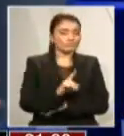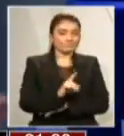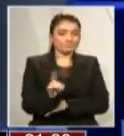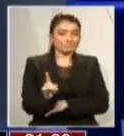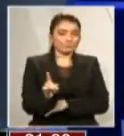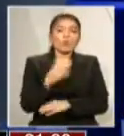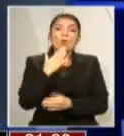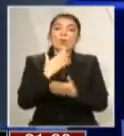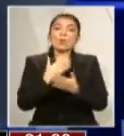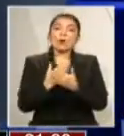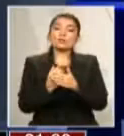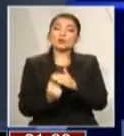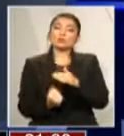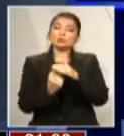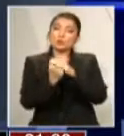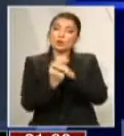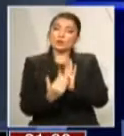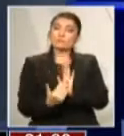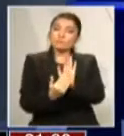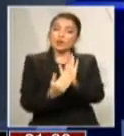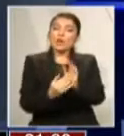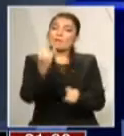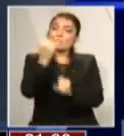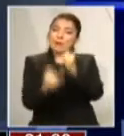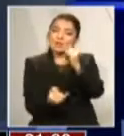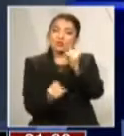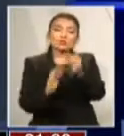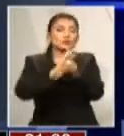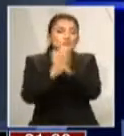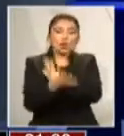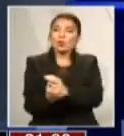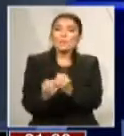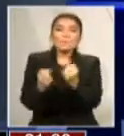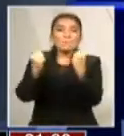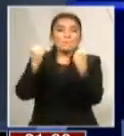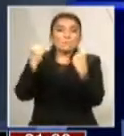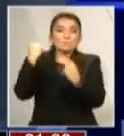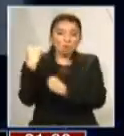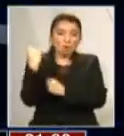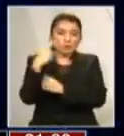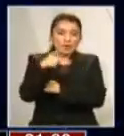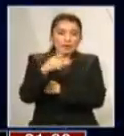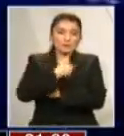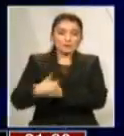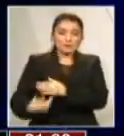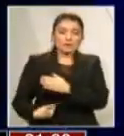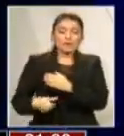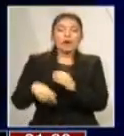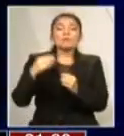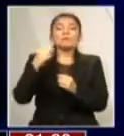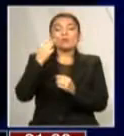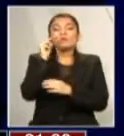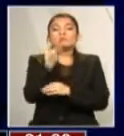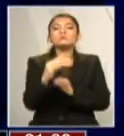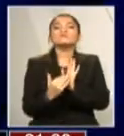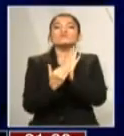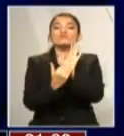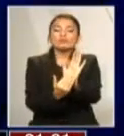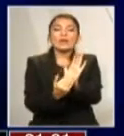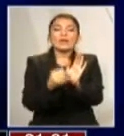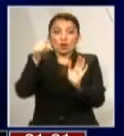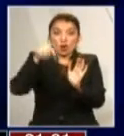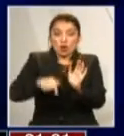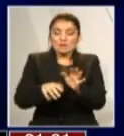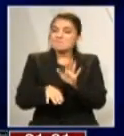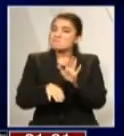al menos por este plazo concentra todo el poder en la mandataria, se hace cada vez más evidente que hoy, muchísimo más que en la época de